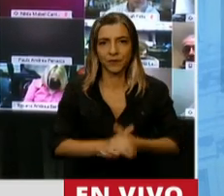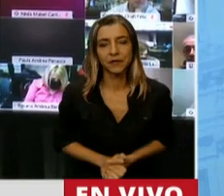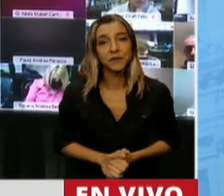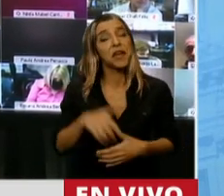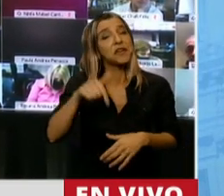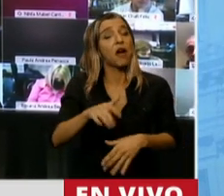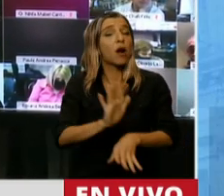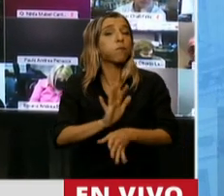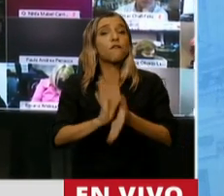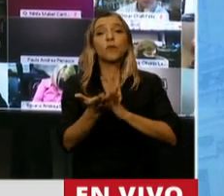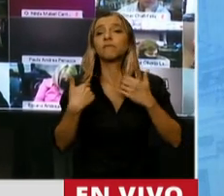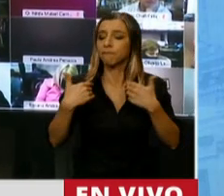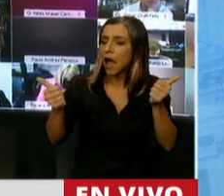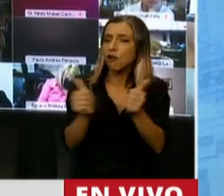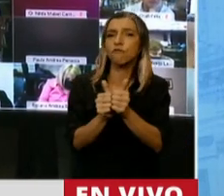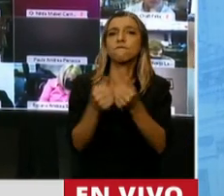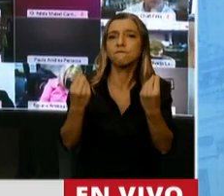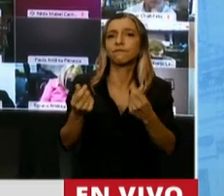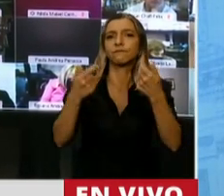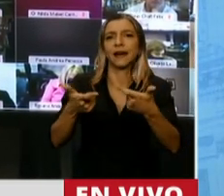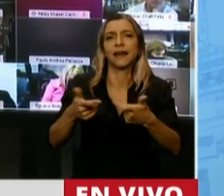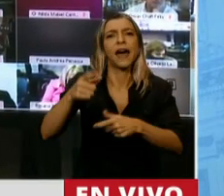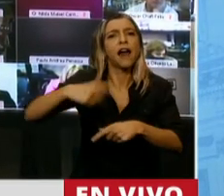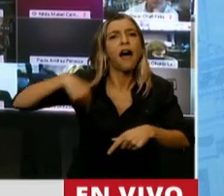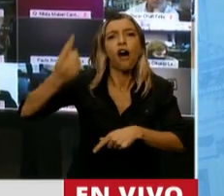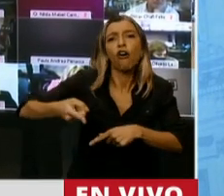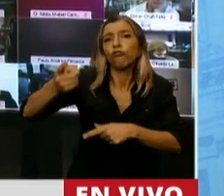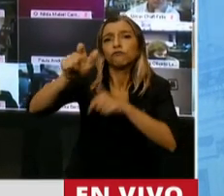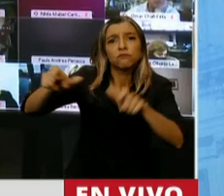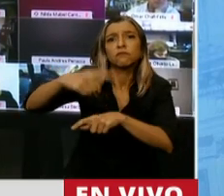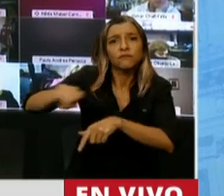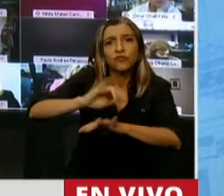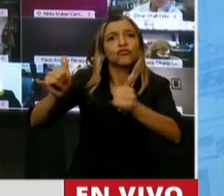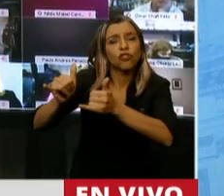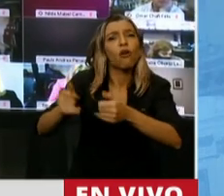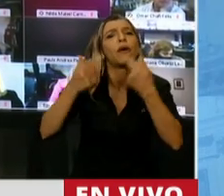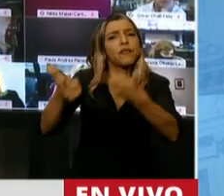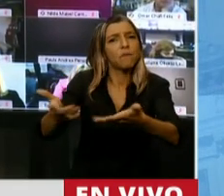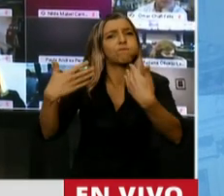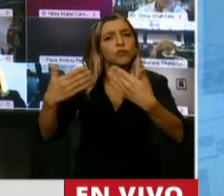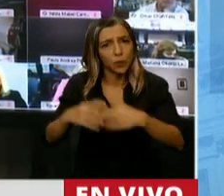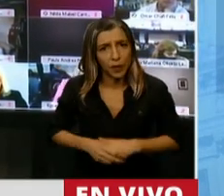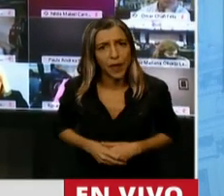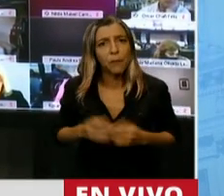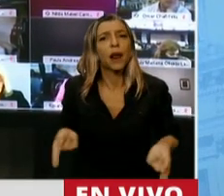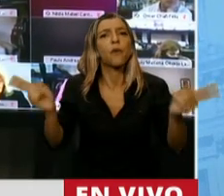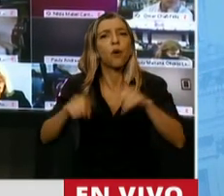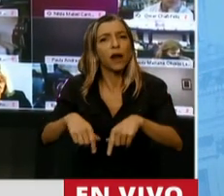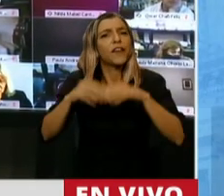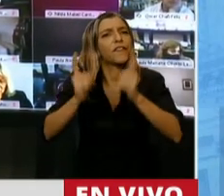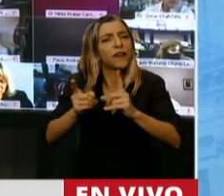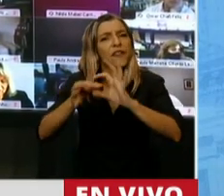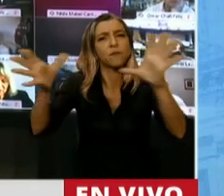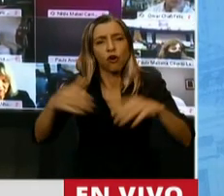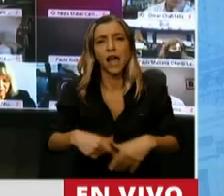generación en la recuperación de la patria y establecer entonces un puente entre la consigna de Alfonsín, democracia para